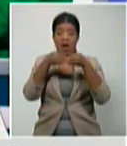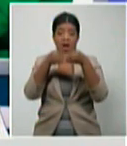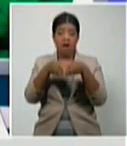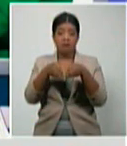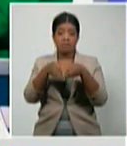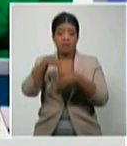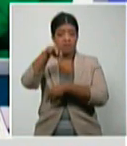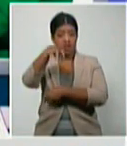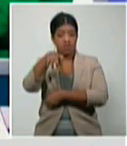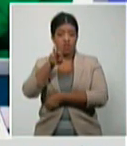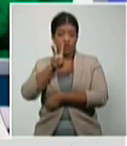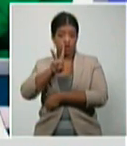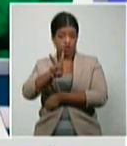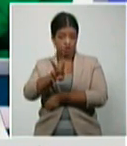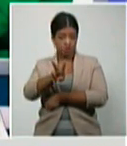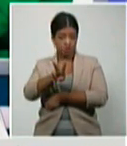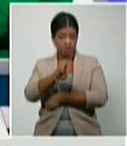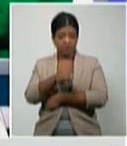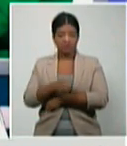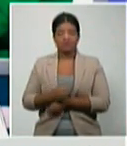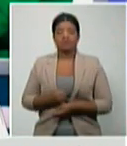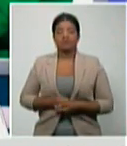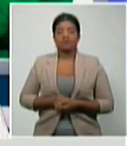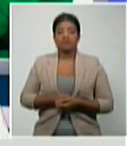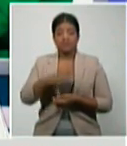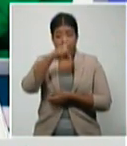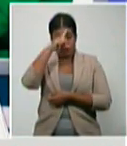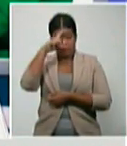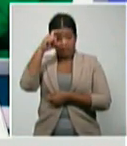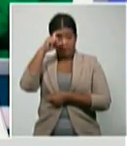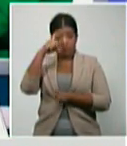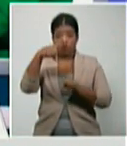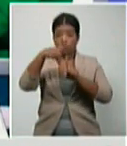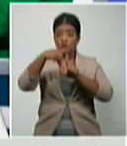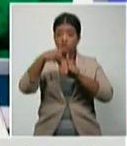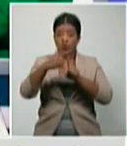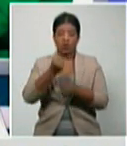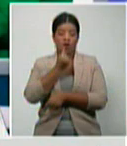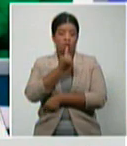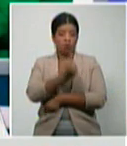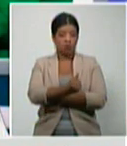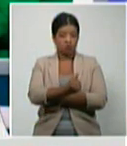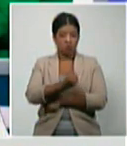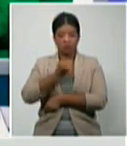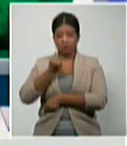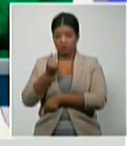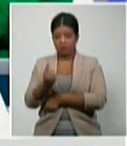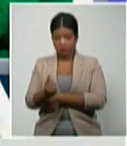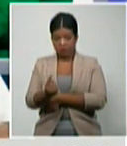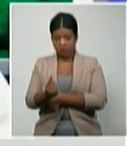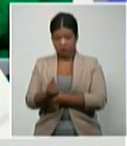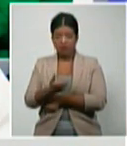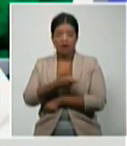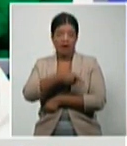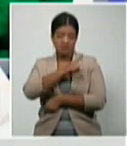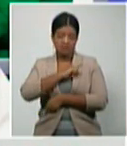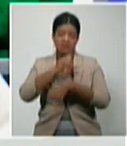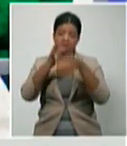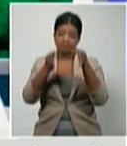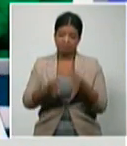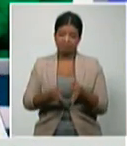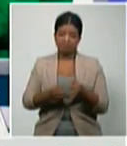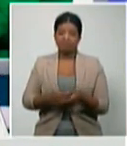2, Santi Espíritu y Las Tunas con un caso confirmado en el día de ayer cada una.